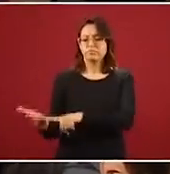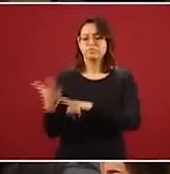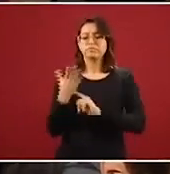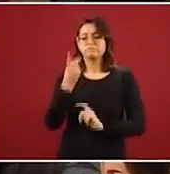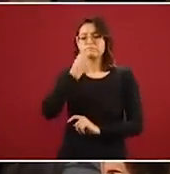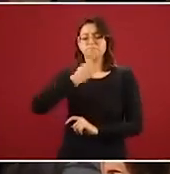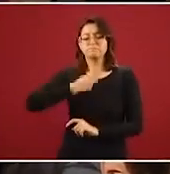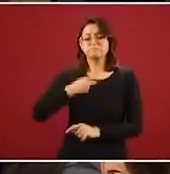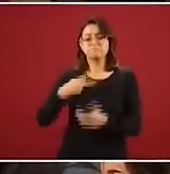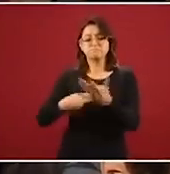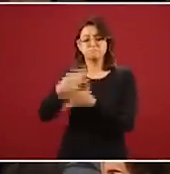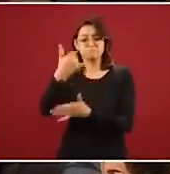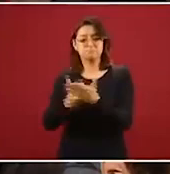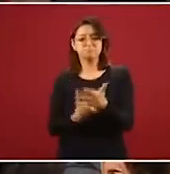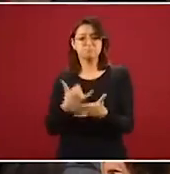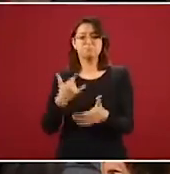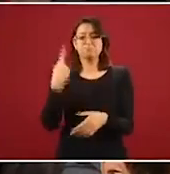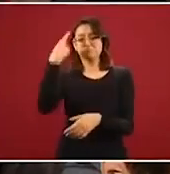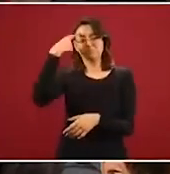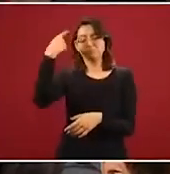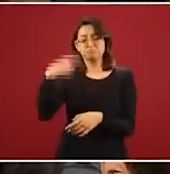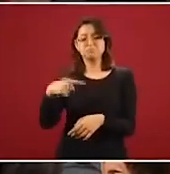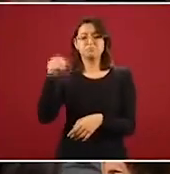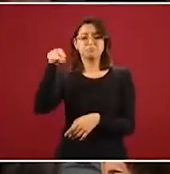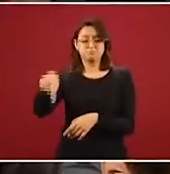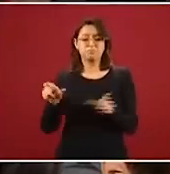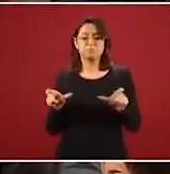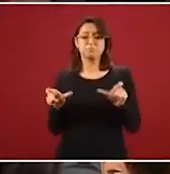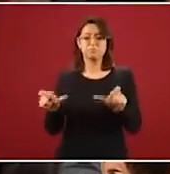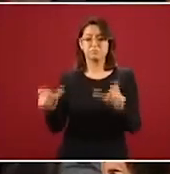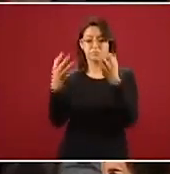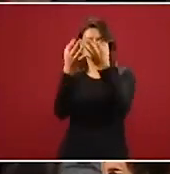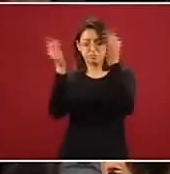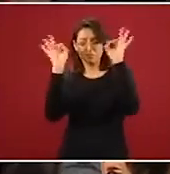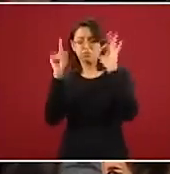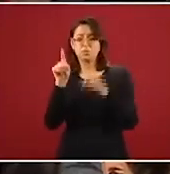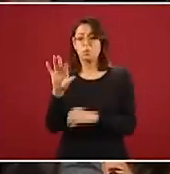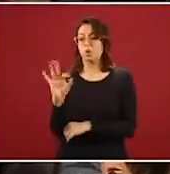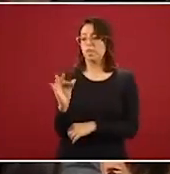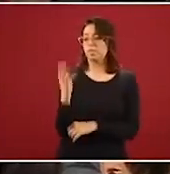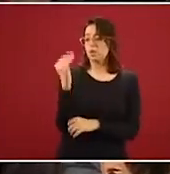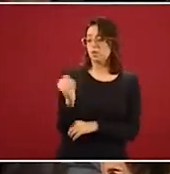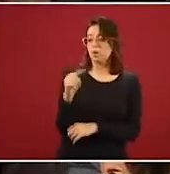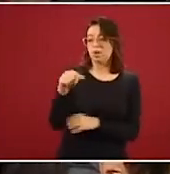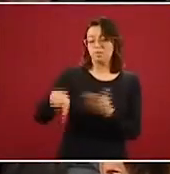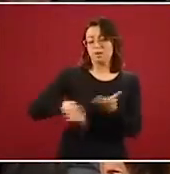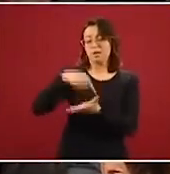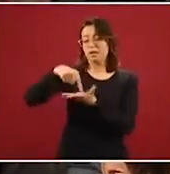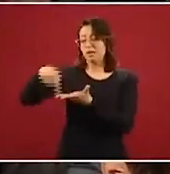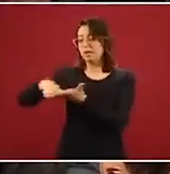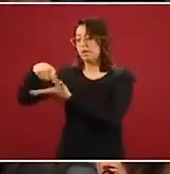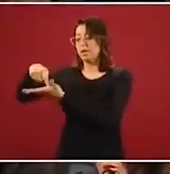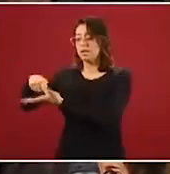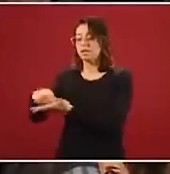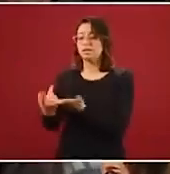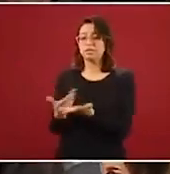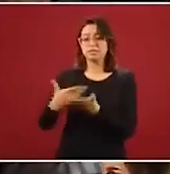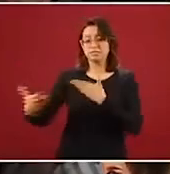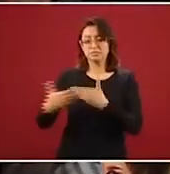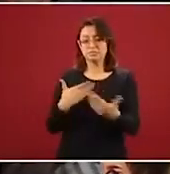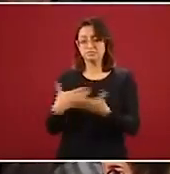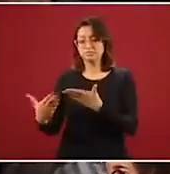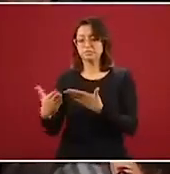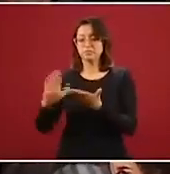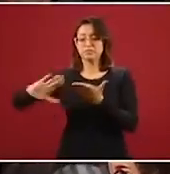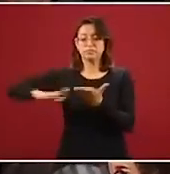es un proyecto modernizador de las aduanas, de las 49 aduanas del país. Pues el documento está ahí, se